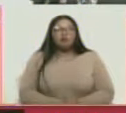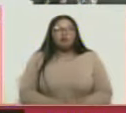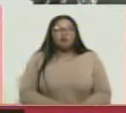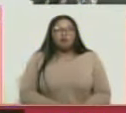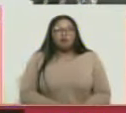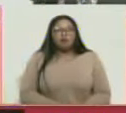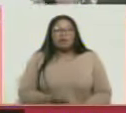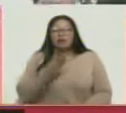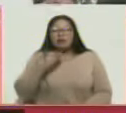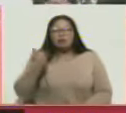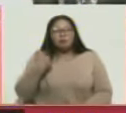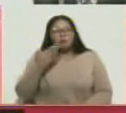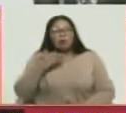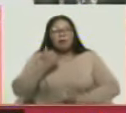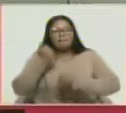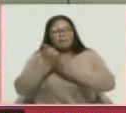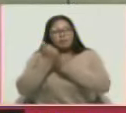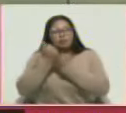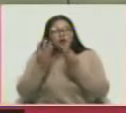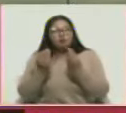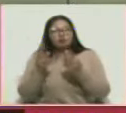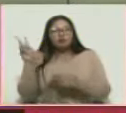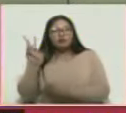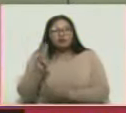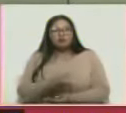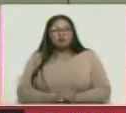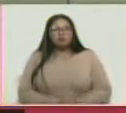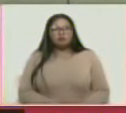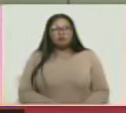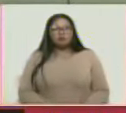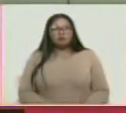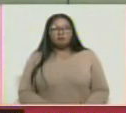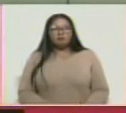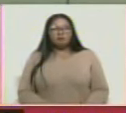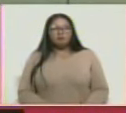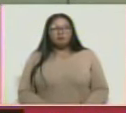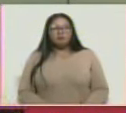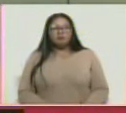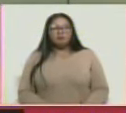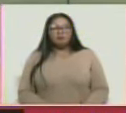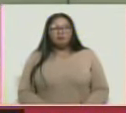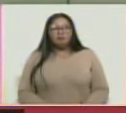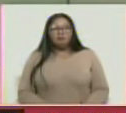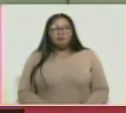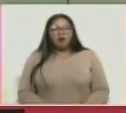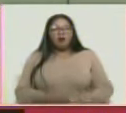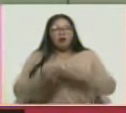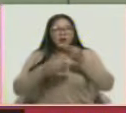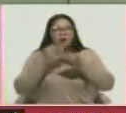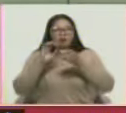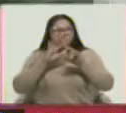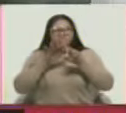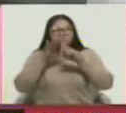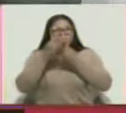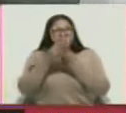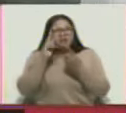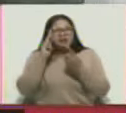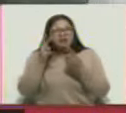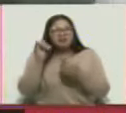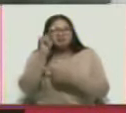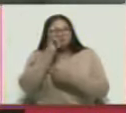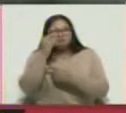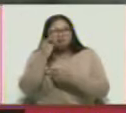pueblo. Mediáticamente, ¿cómo ha visto, cómo los medios han cubierto esta situación? Es que